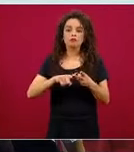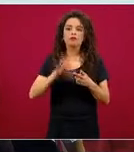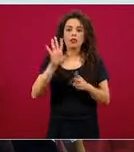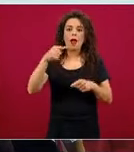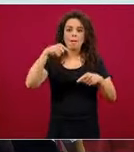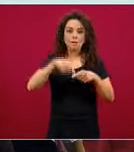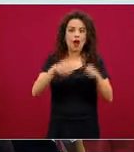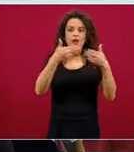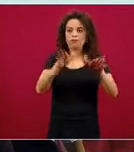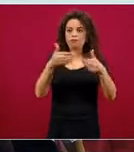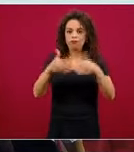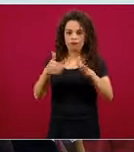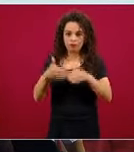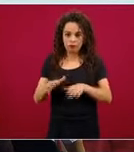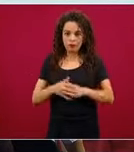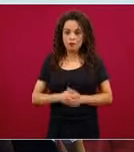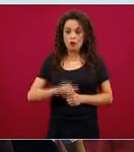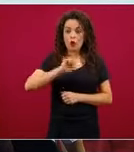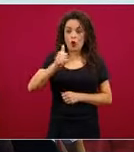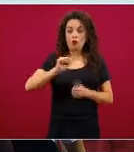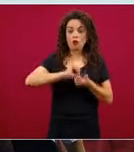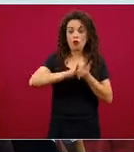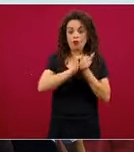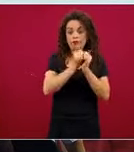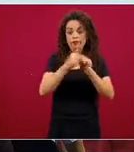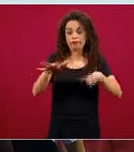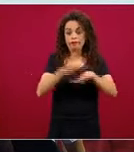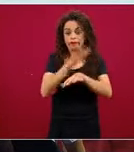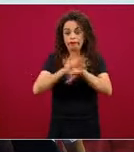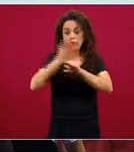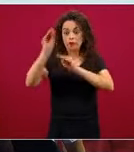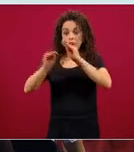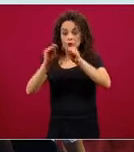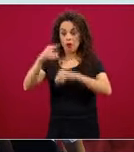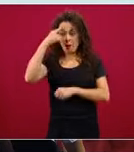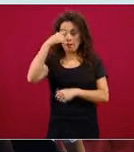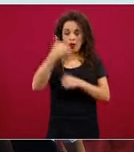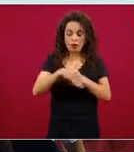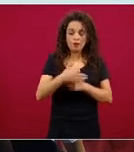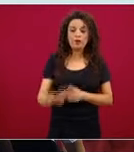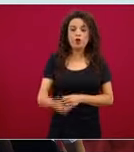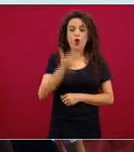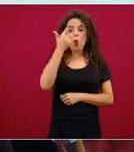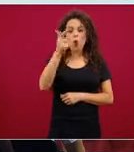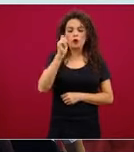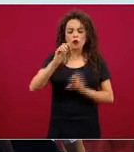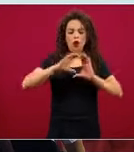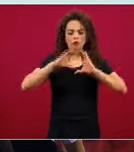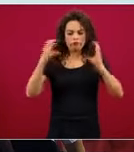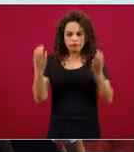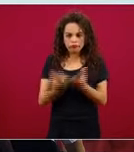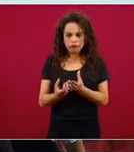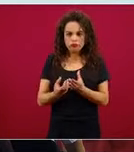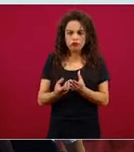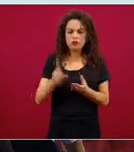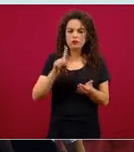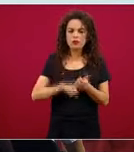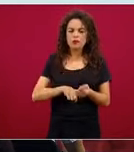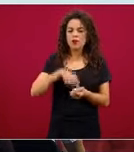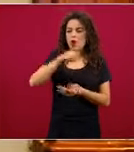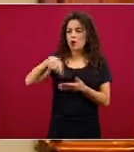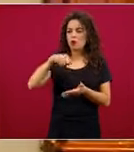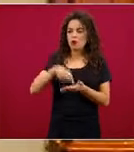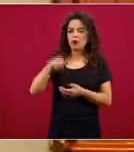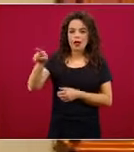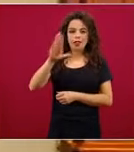militares que fueron reconvertidas a centros de atención temporal, 8 estadios, un centro logístico, que es el centro Citibanamex,